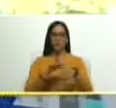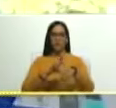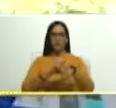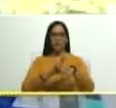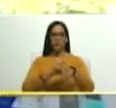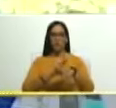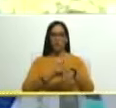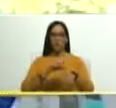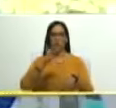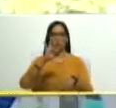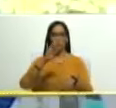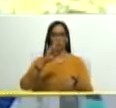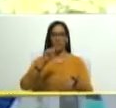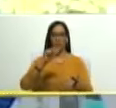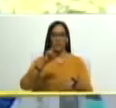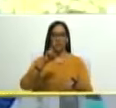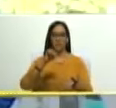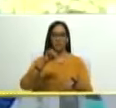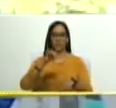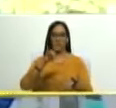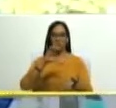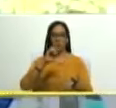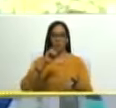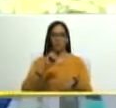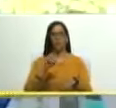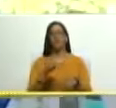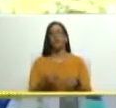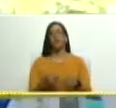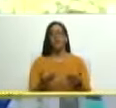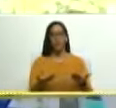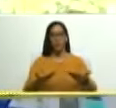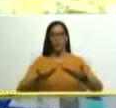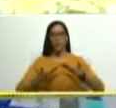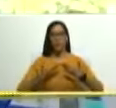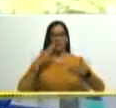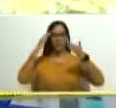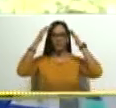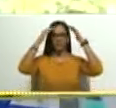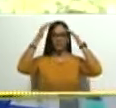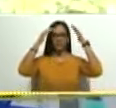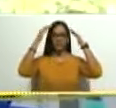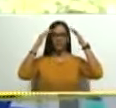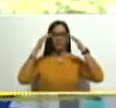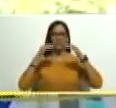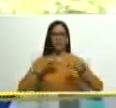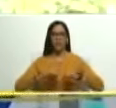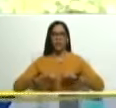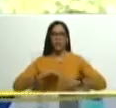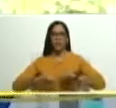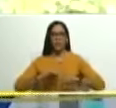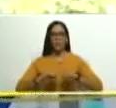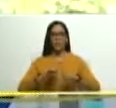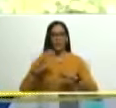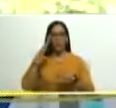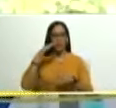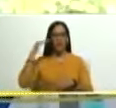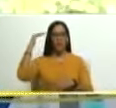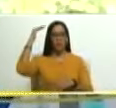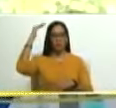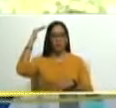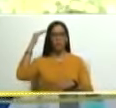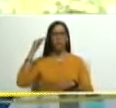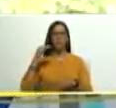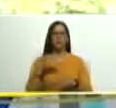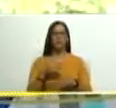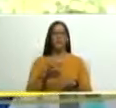Francisco Gabaldón en La Pastora. Y nos trae un saludo del Movimiento de Adultos y